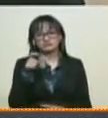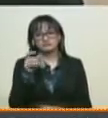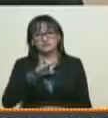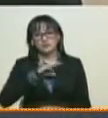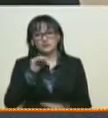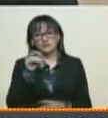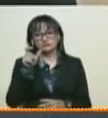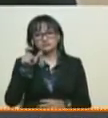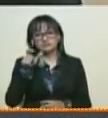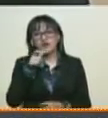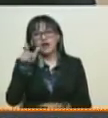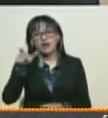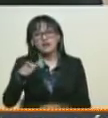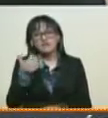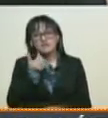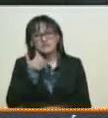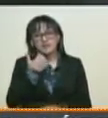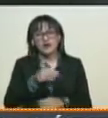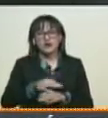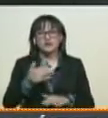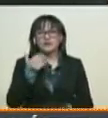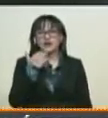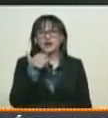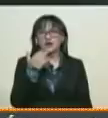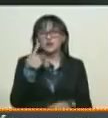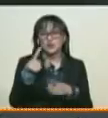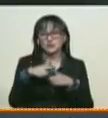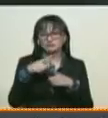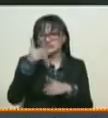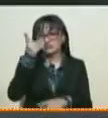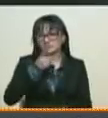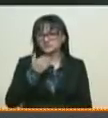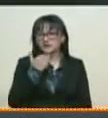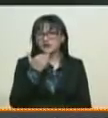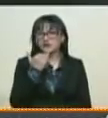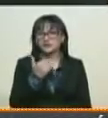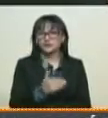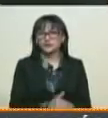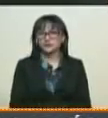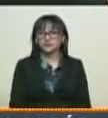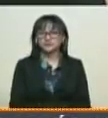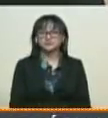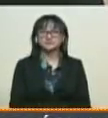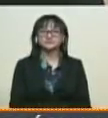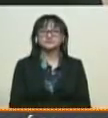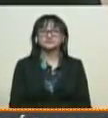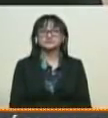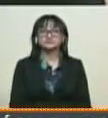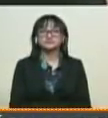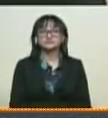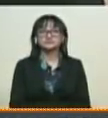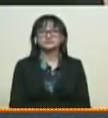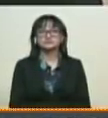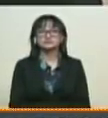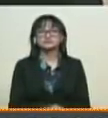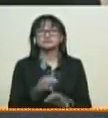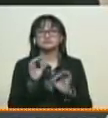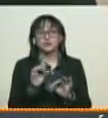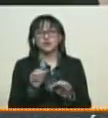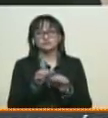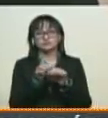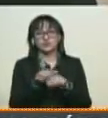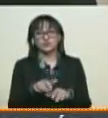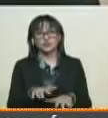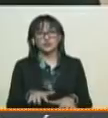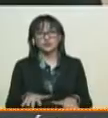familiar, alguna enfermedad o alguna diversidad funcional, y validar e inmediatamente darle la